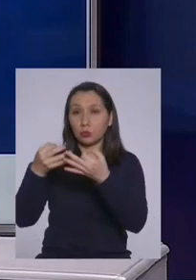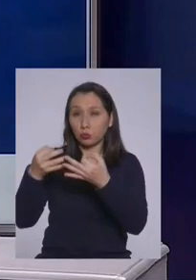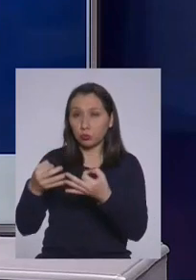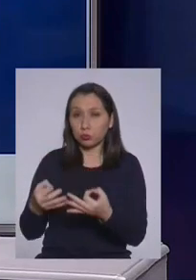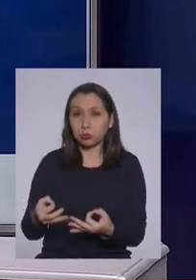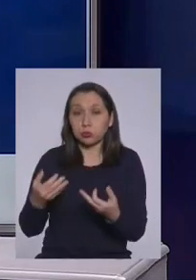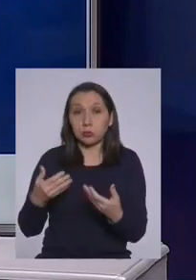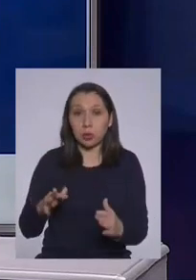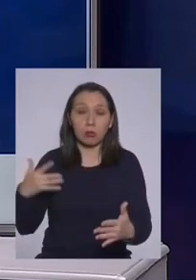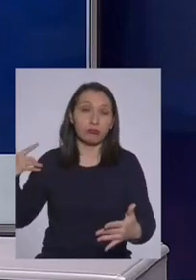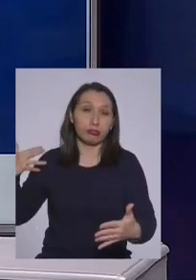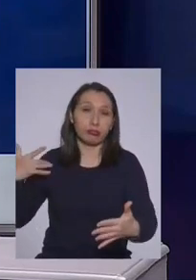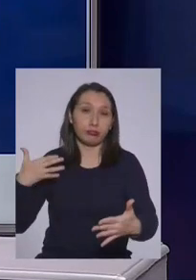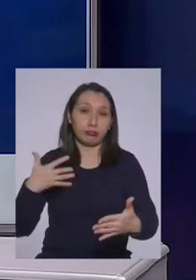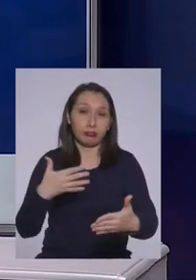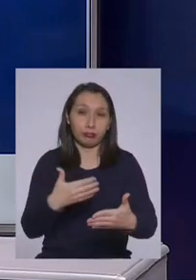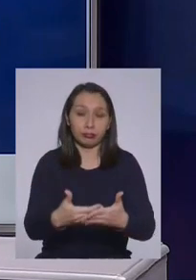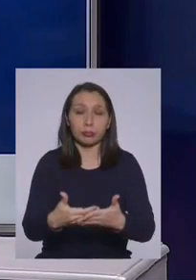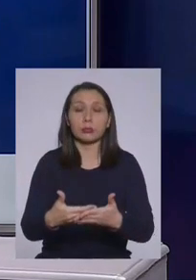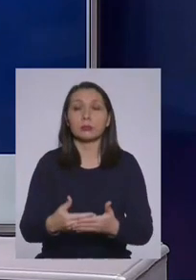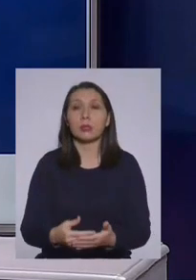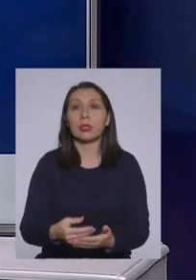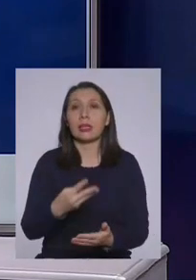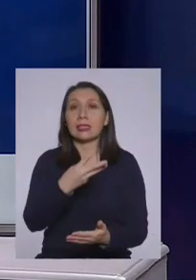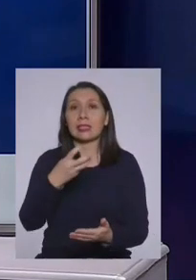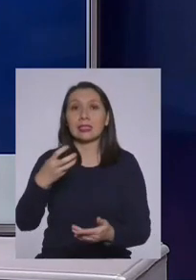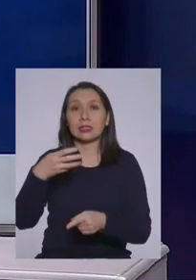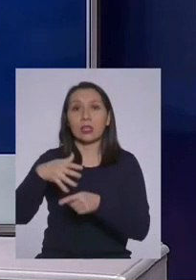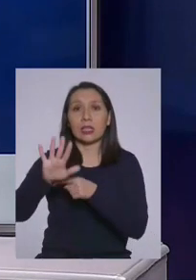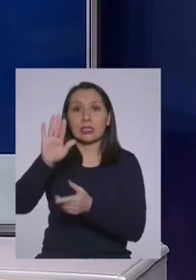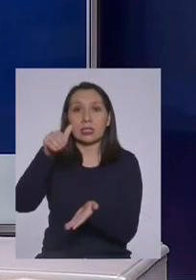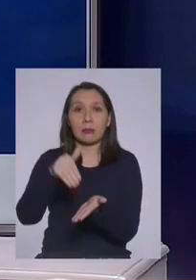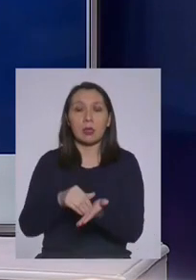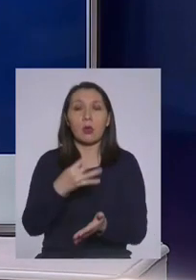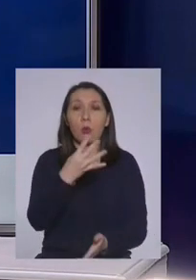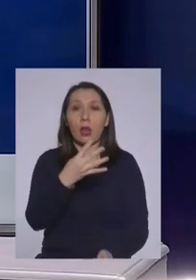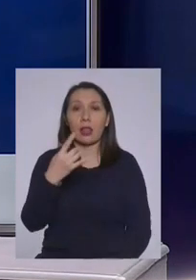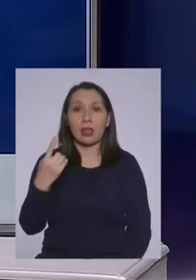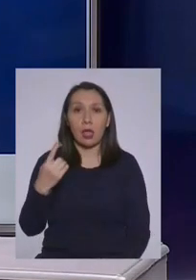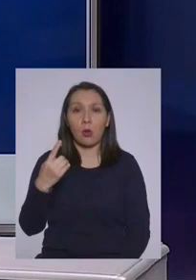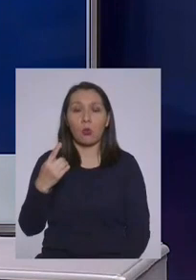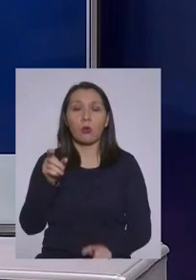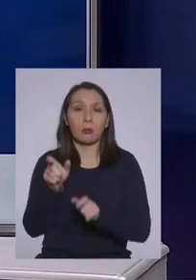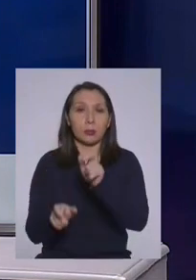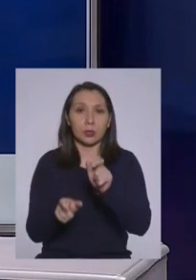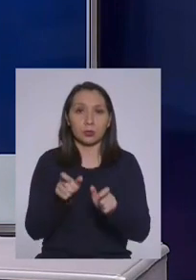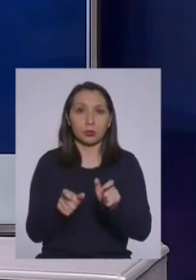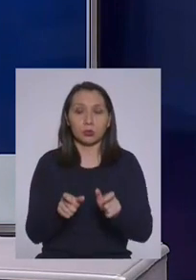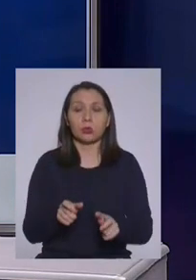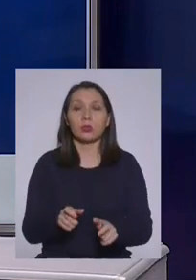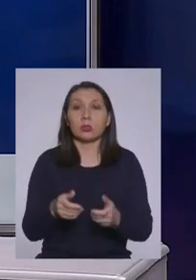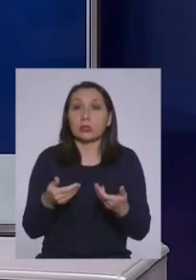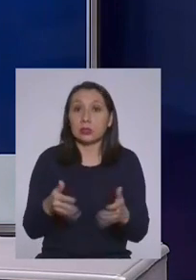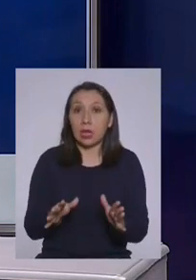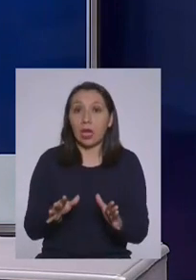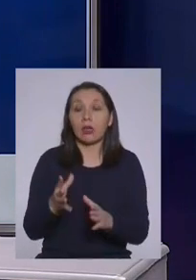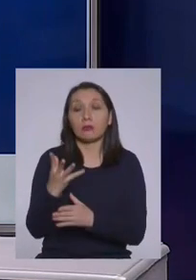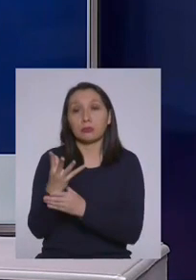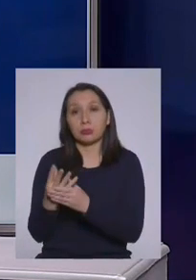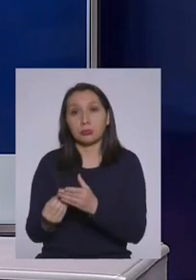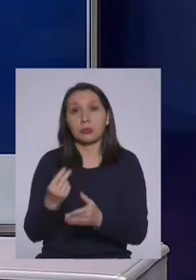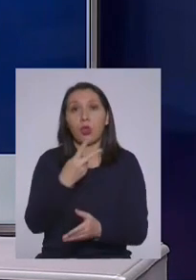ya total de casos contagiados sea de 315.041 casos y que ya hayan